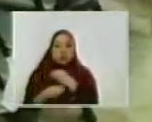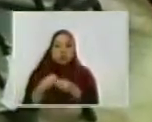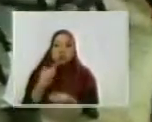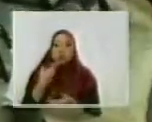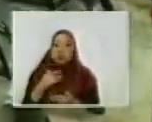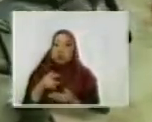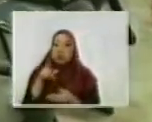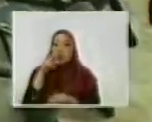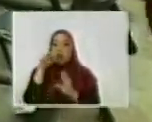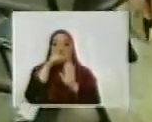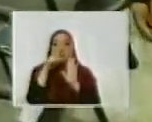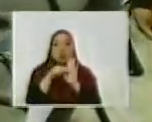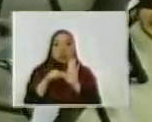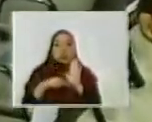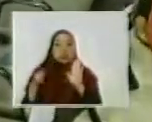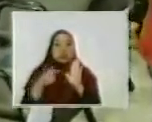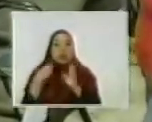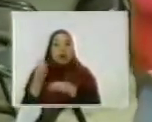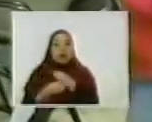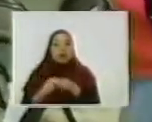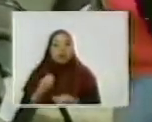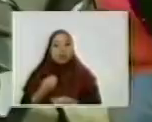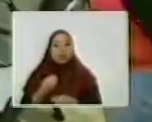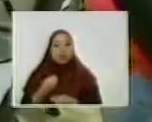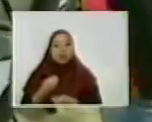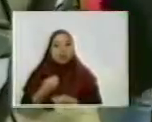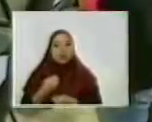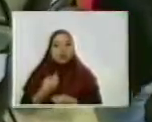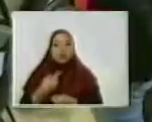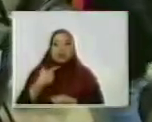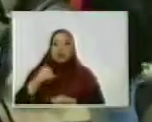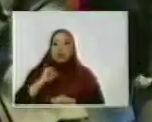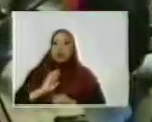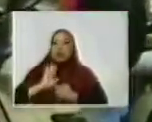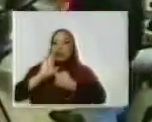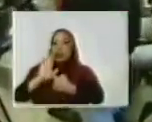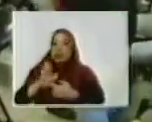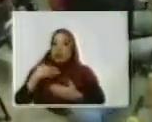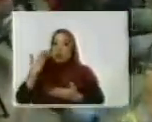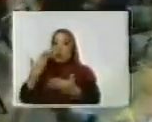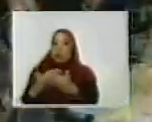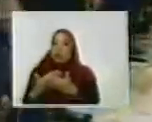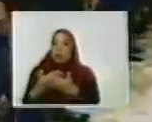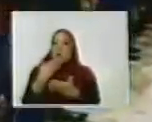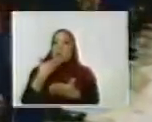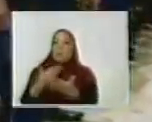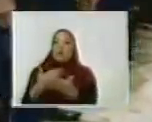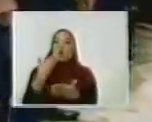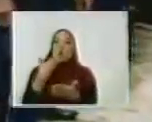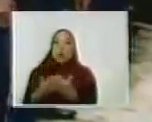se cumple la instrucción y se entrega la propuesta.